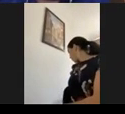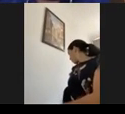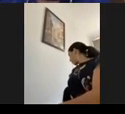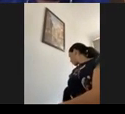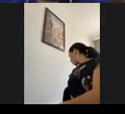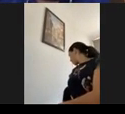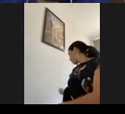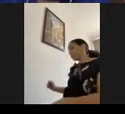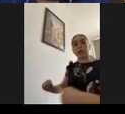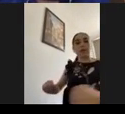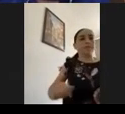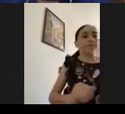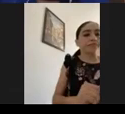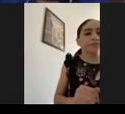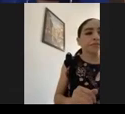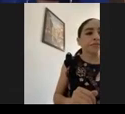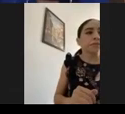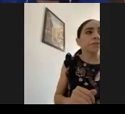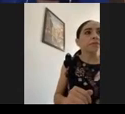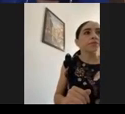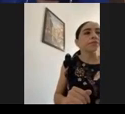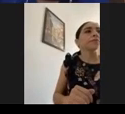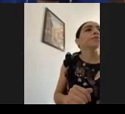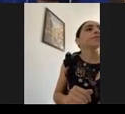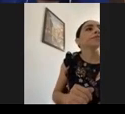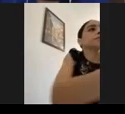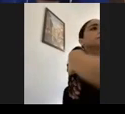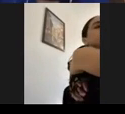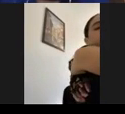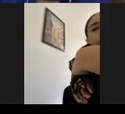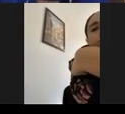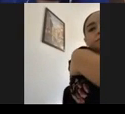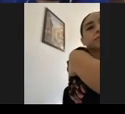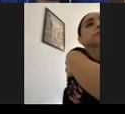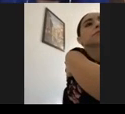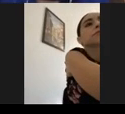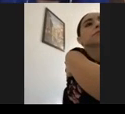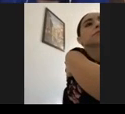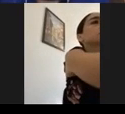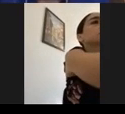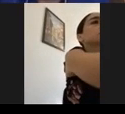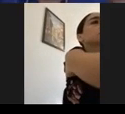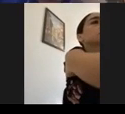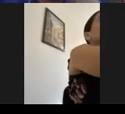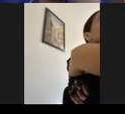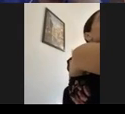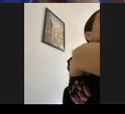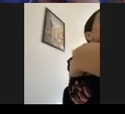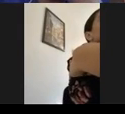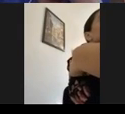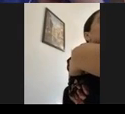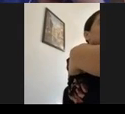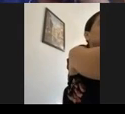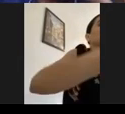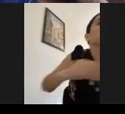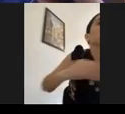reflejar, de que ya dejar de una manera más simple, como venía antes, como plan de movilidad del municipio de Tepatitlán, sino ya como